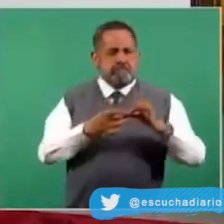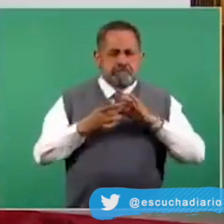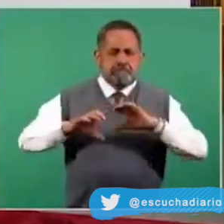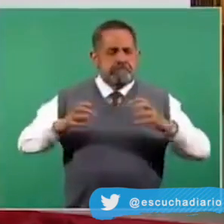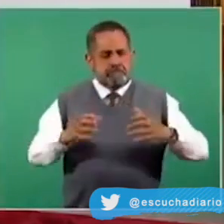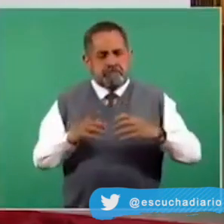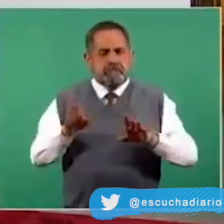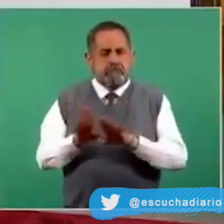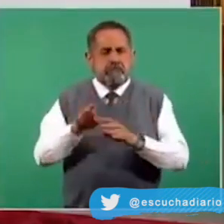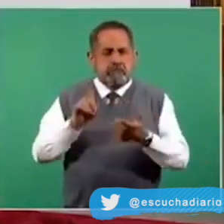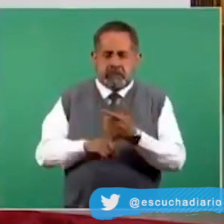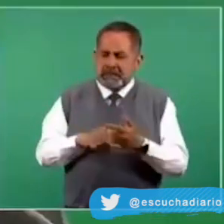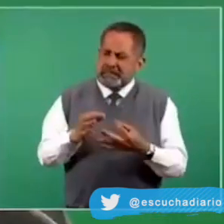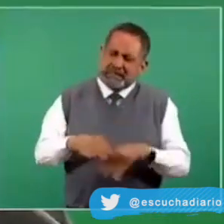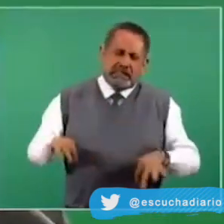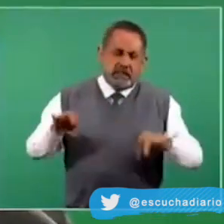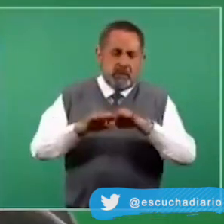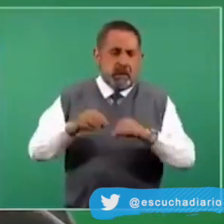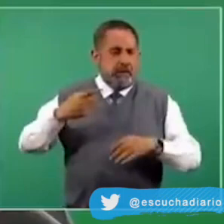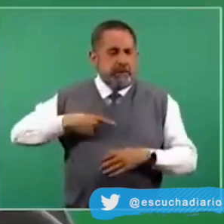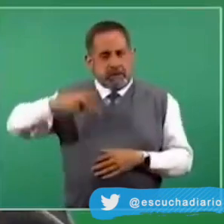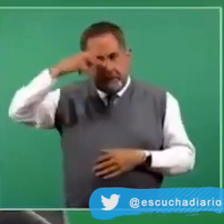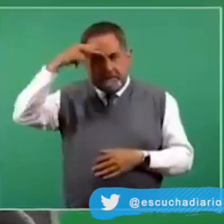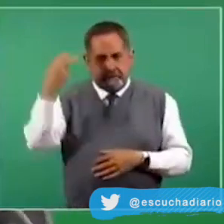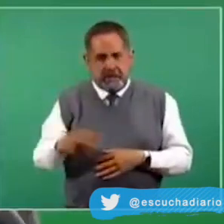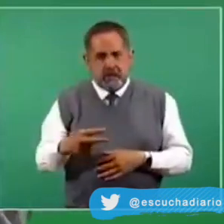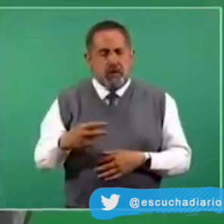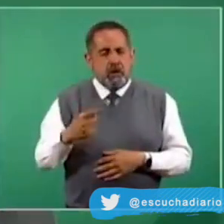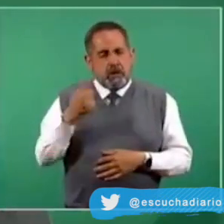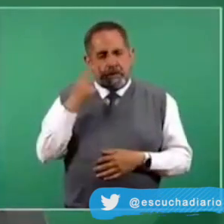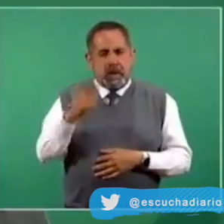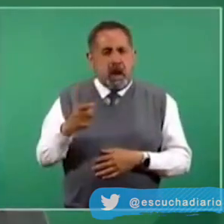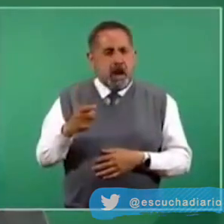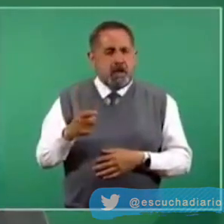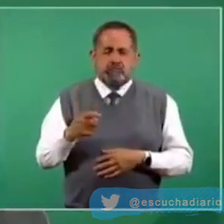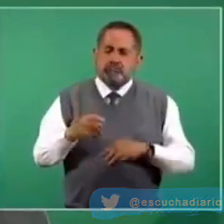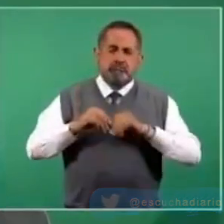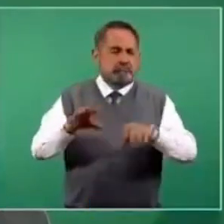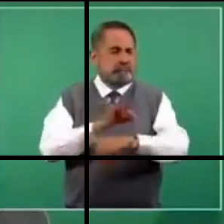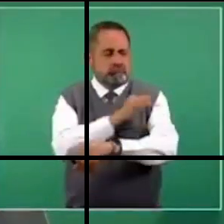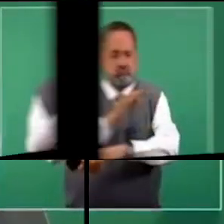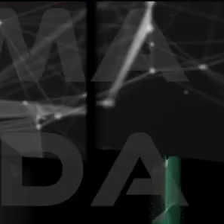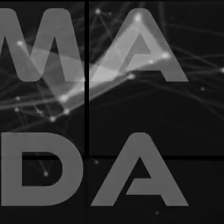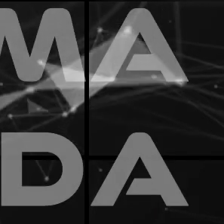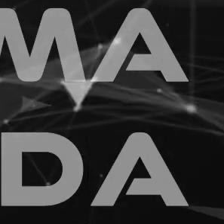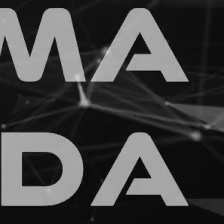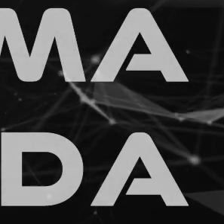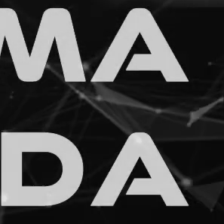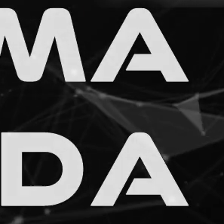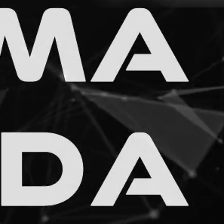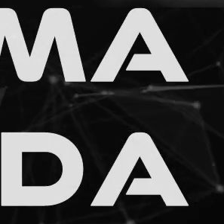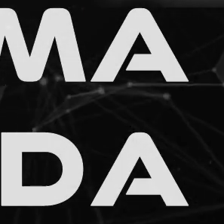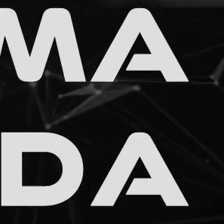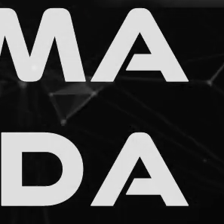que tiene la enorme mayoría del pueblo de México para el programa de vacunación. Muchas gracias.